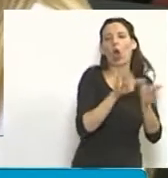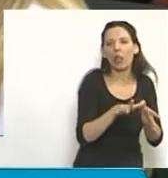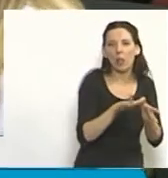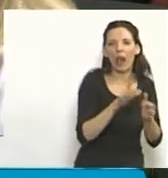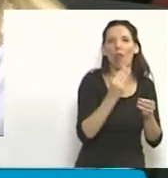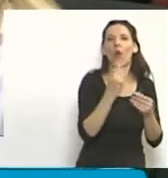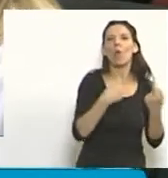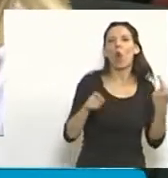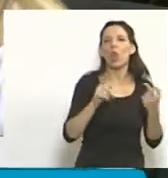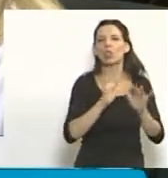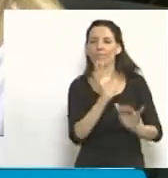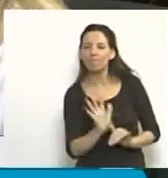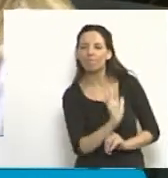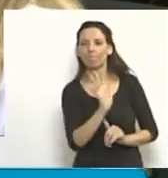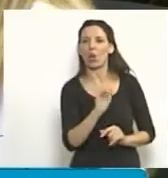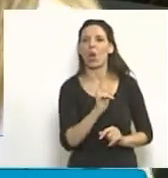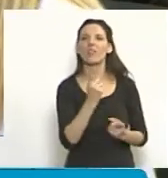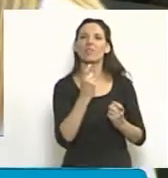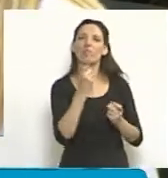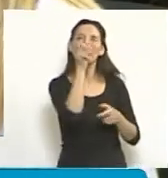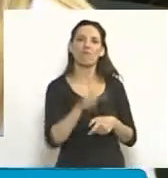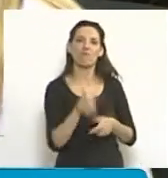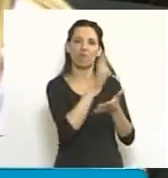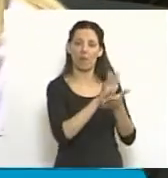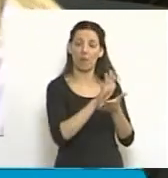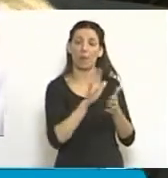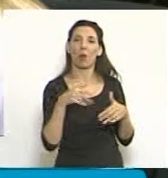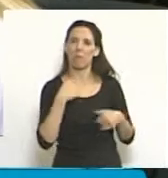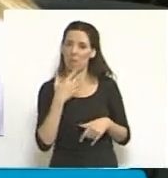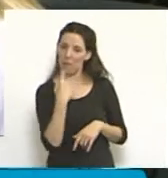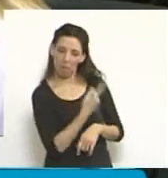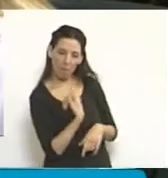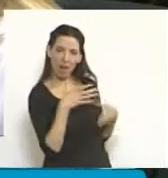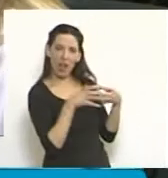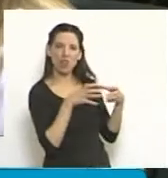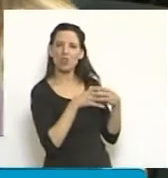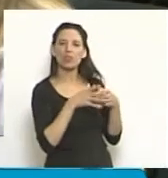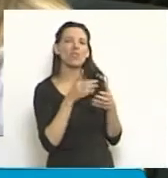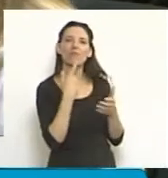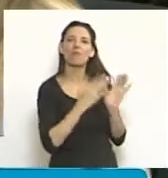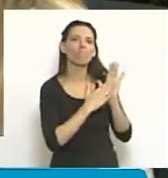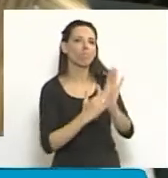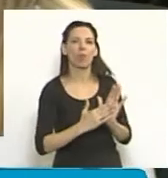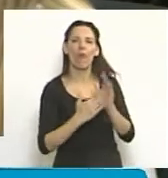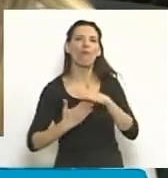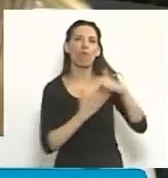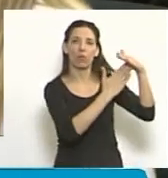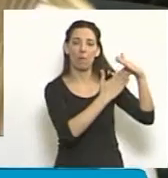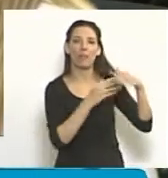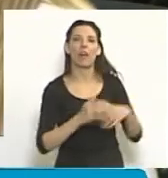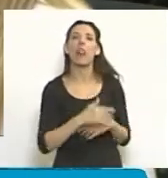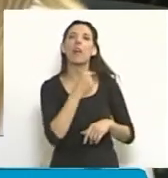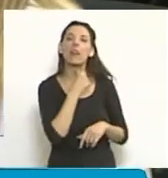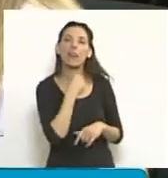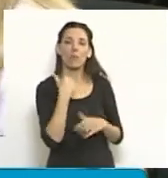la intención, y esto es para nosotros el argumento central de nuestra queja, la intención